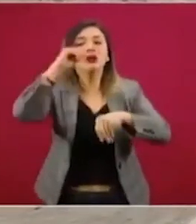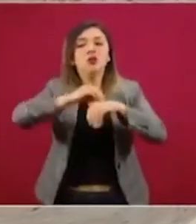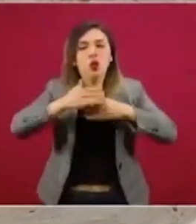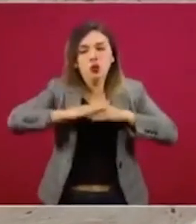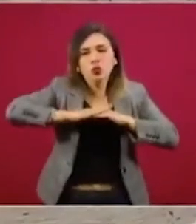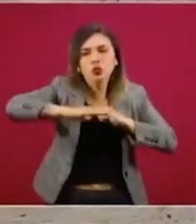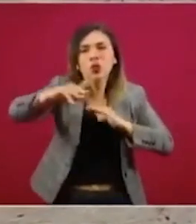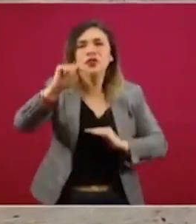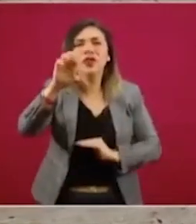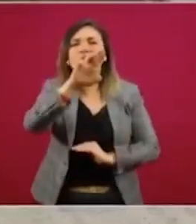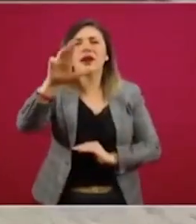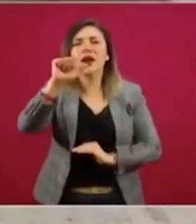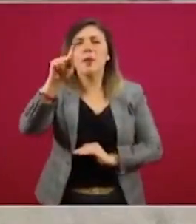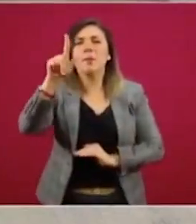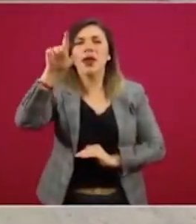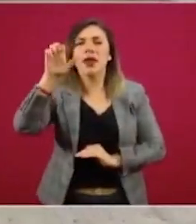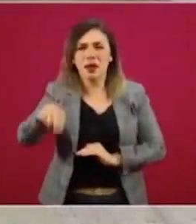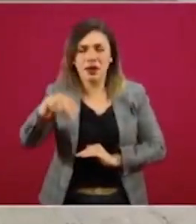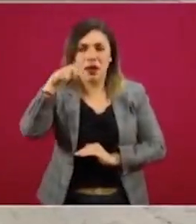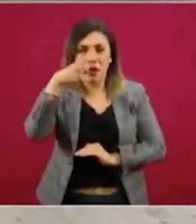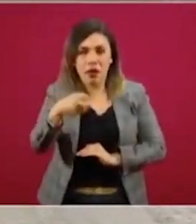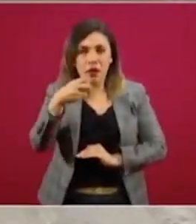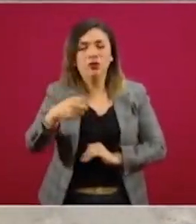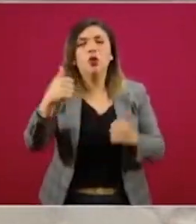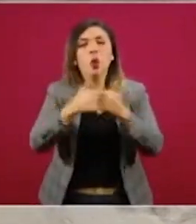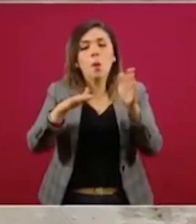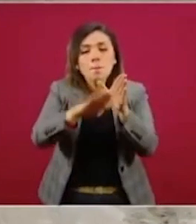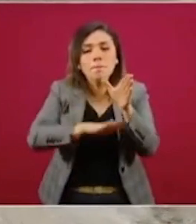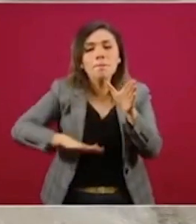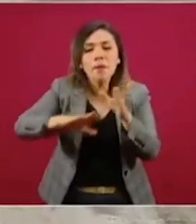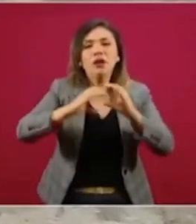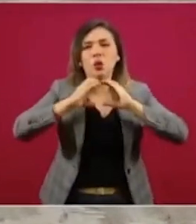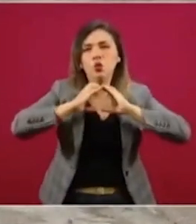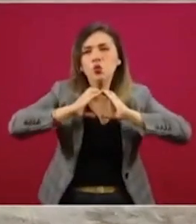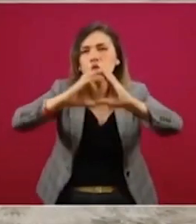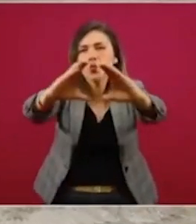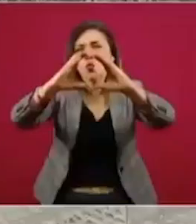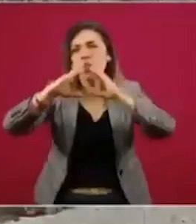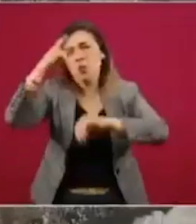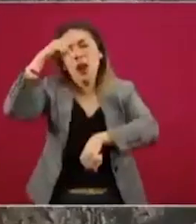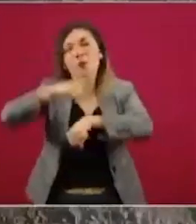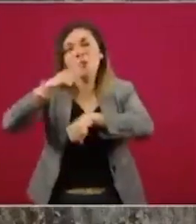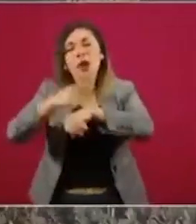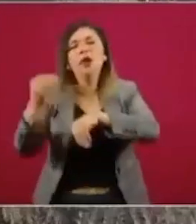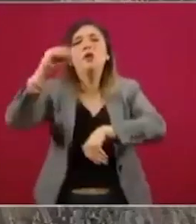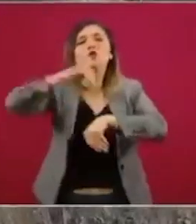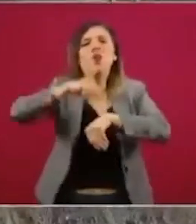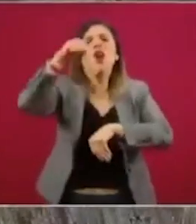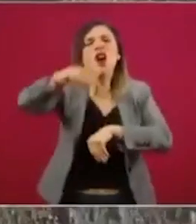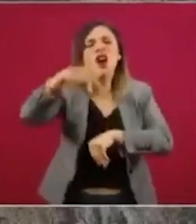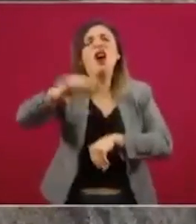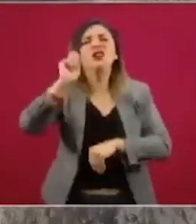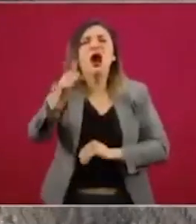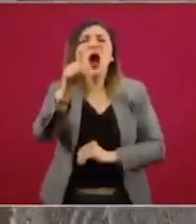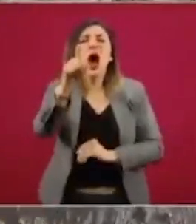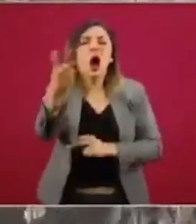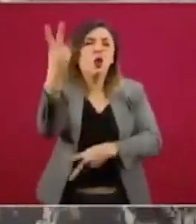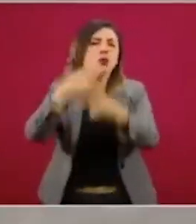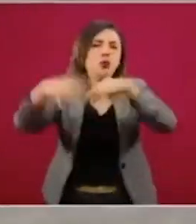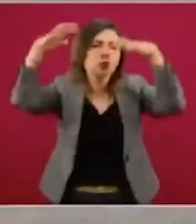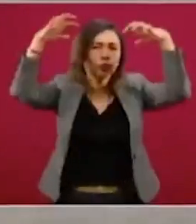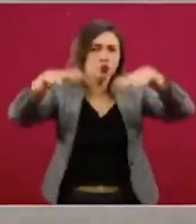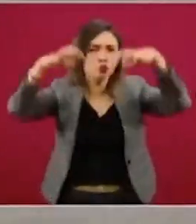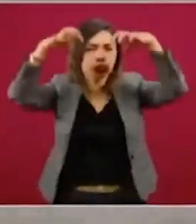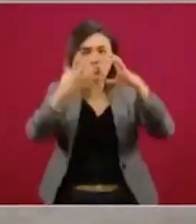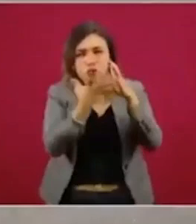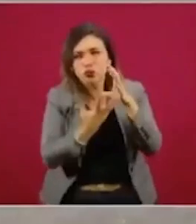terraplenes, tendido de la capa subbase, base hidráulica y de tubería de concreto para instalaciones de redes y drenaje pluvial. A su